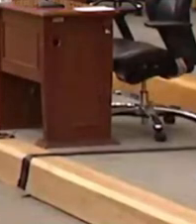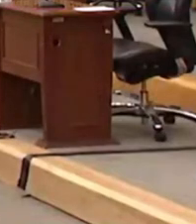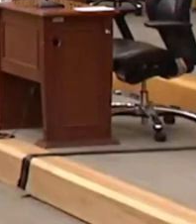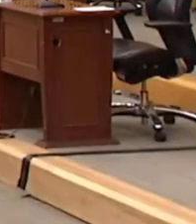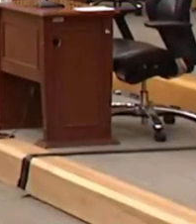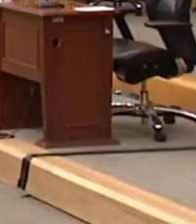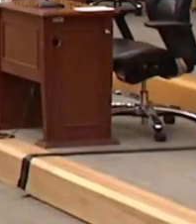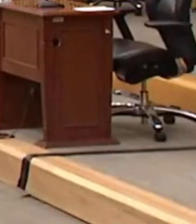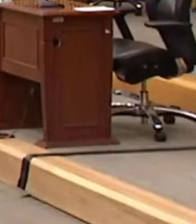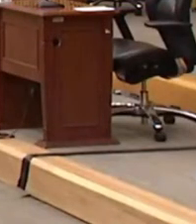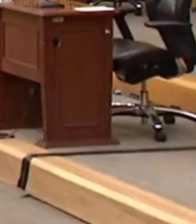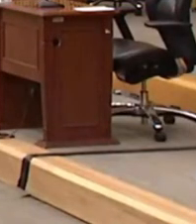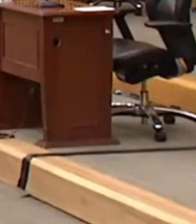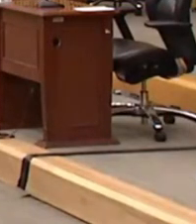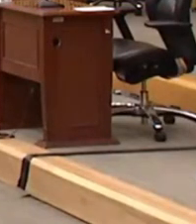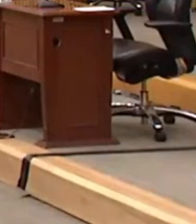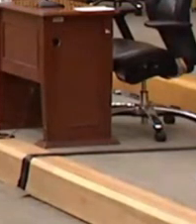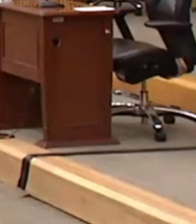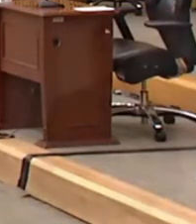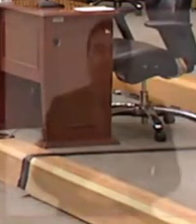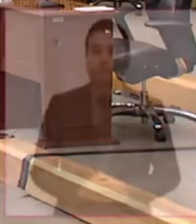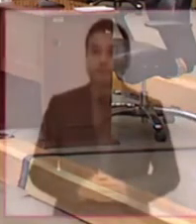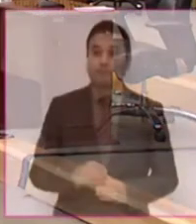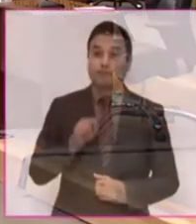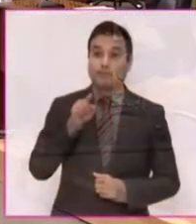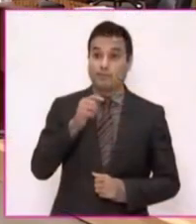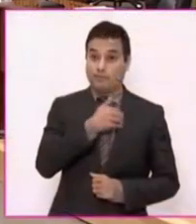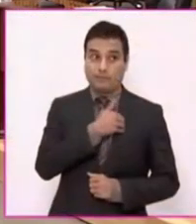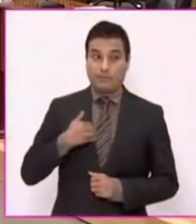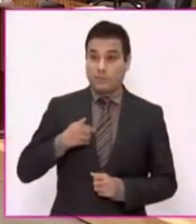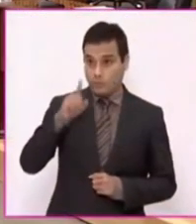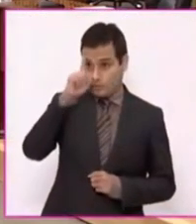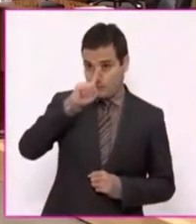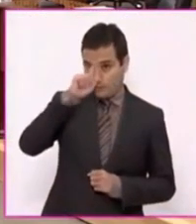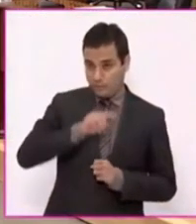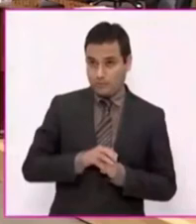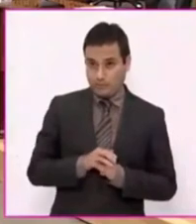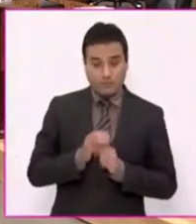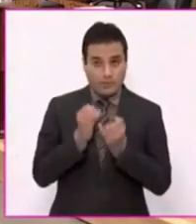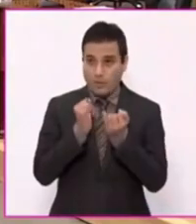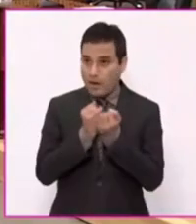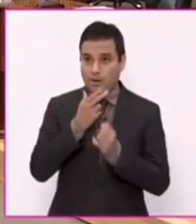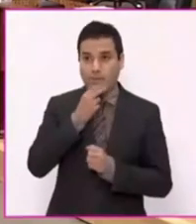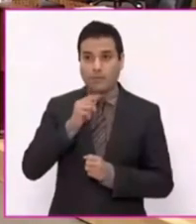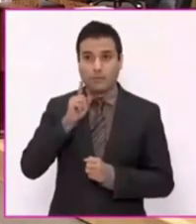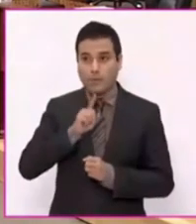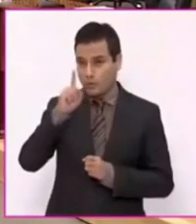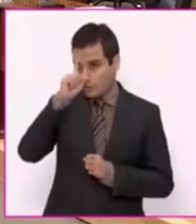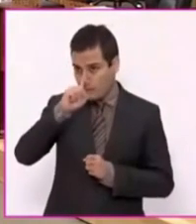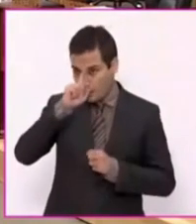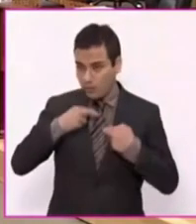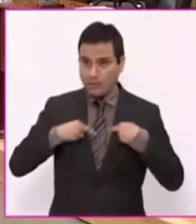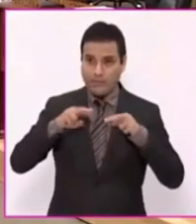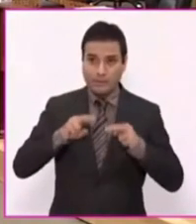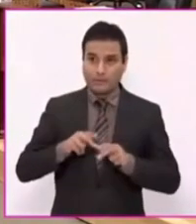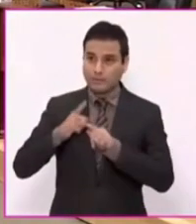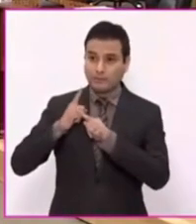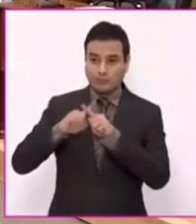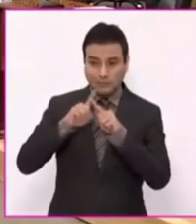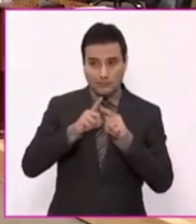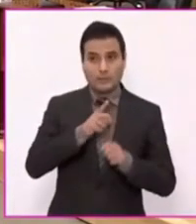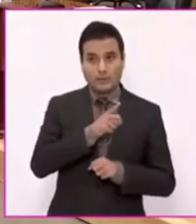Consejo General y como integrante del Consejo General, al igual que todos, consejeras, representantes, consejeros del Poder Legislativo,